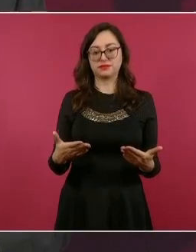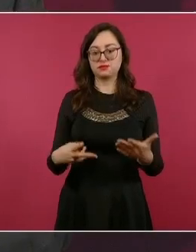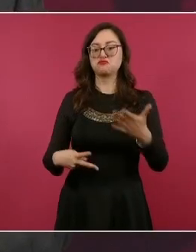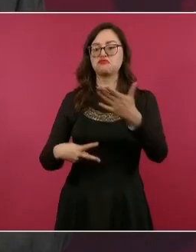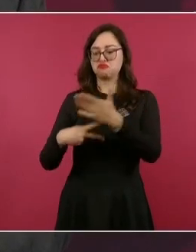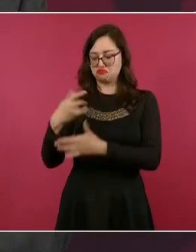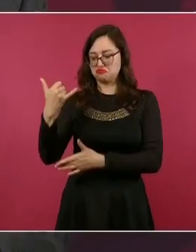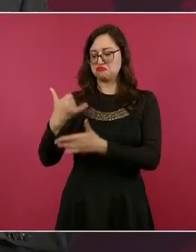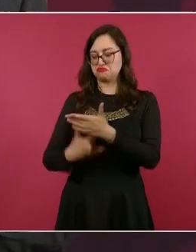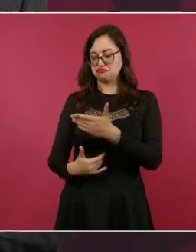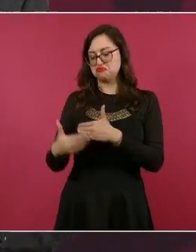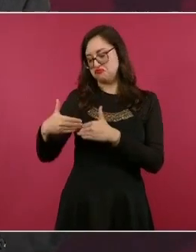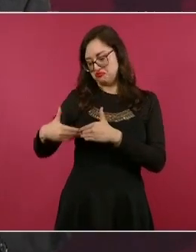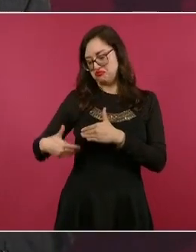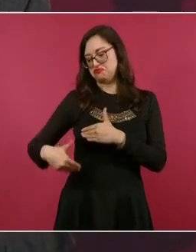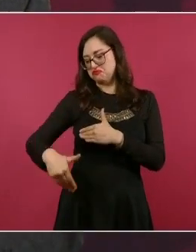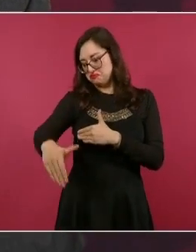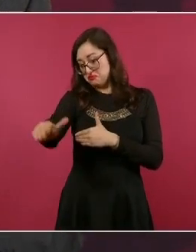se van